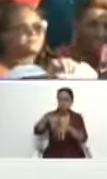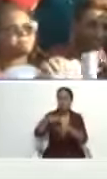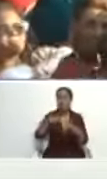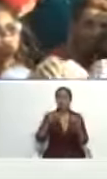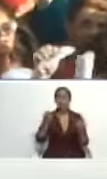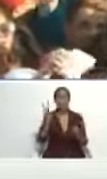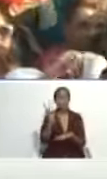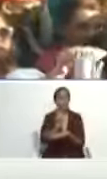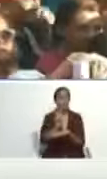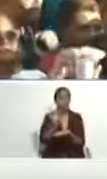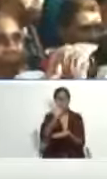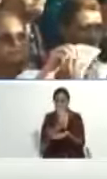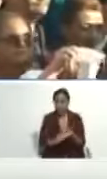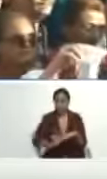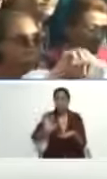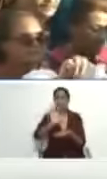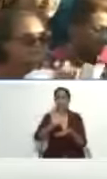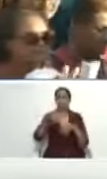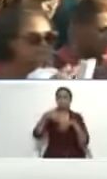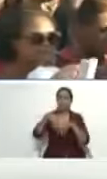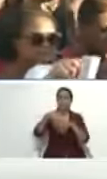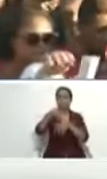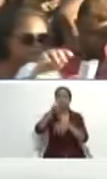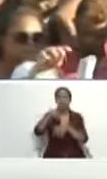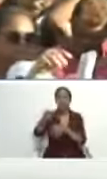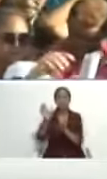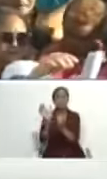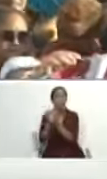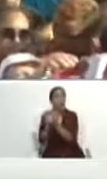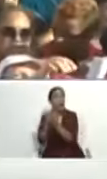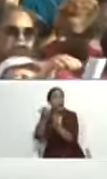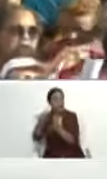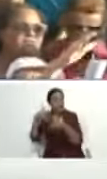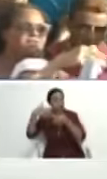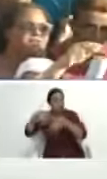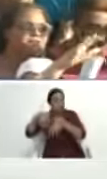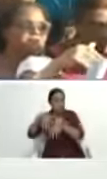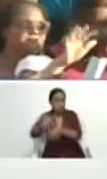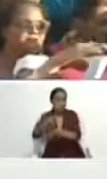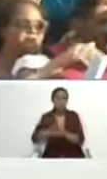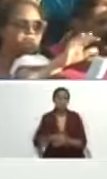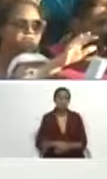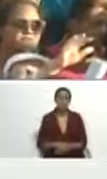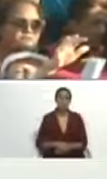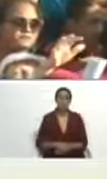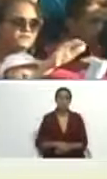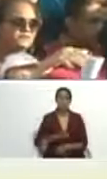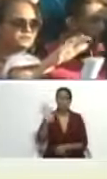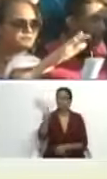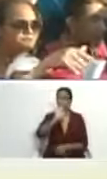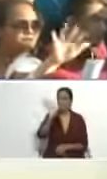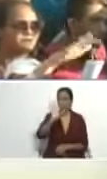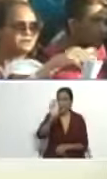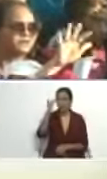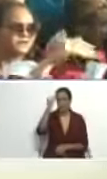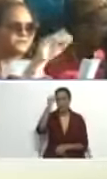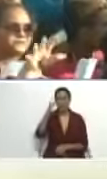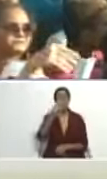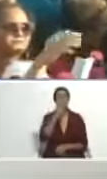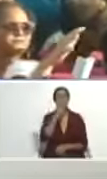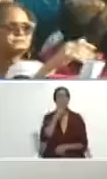país, en Por la Mar, allá. Mira qué bonito, ¿vale? Saludemos. Qué bello, de